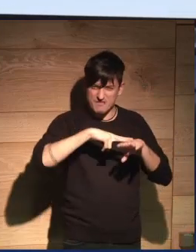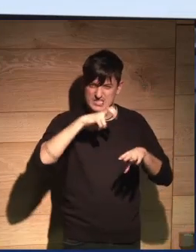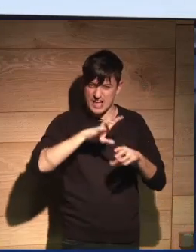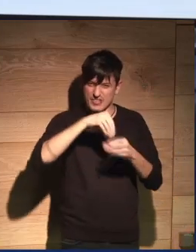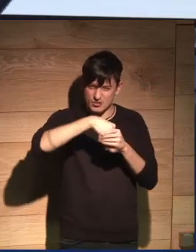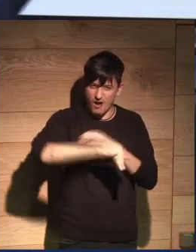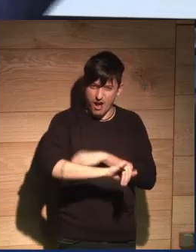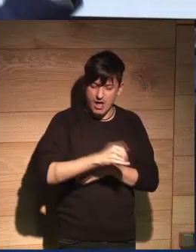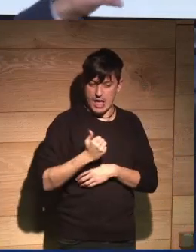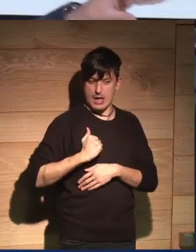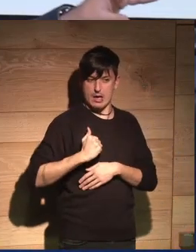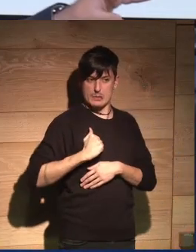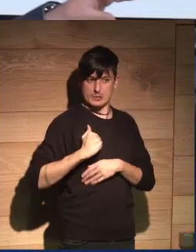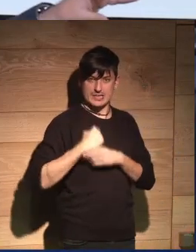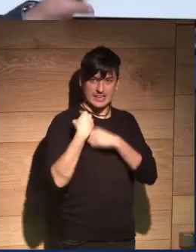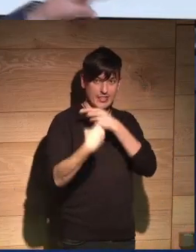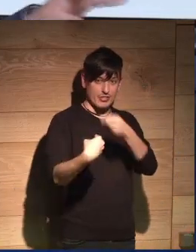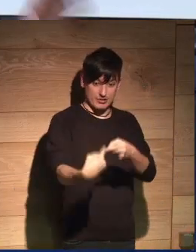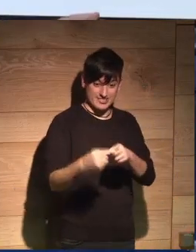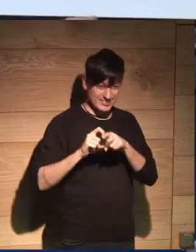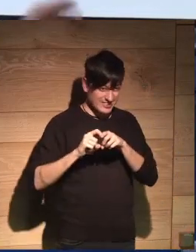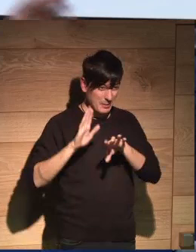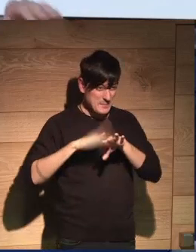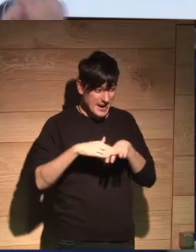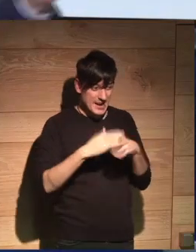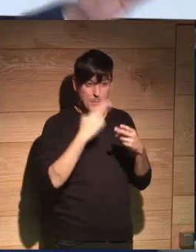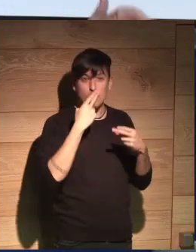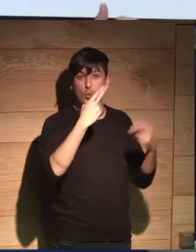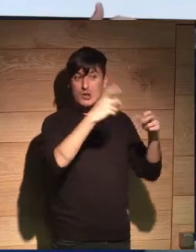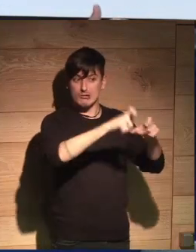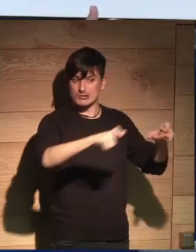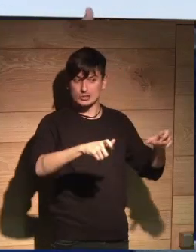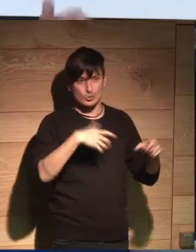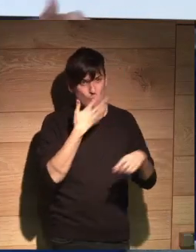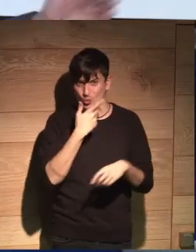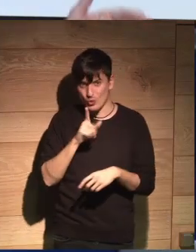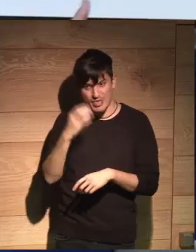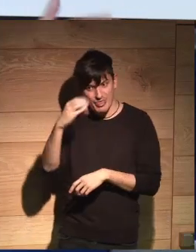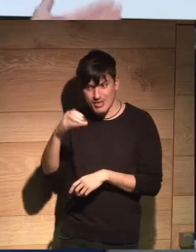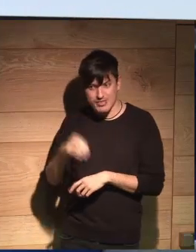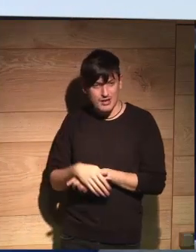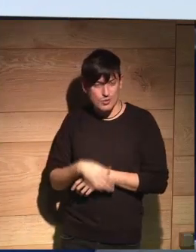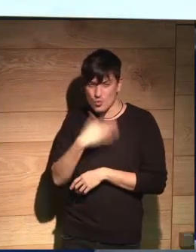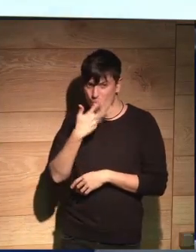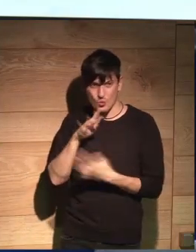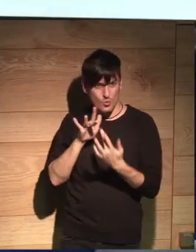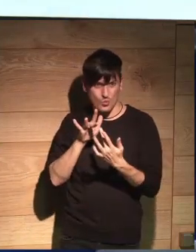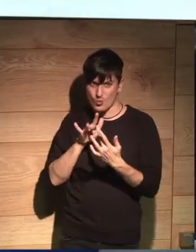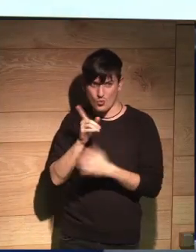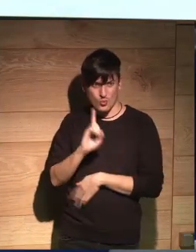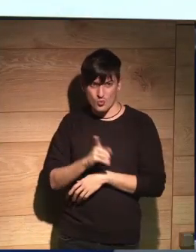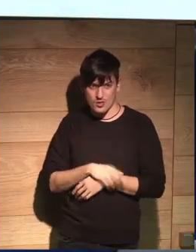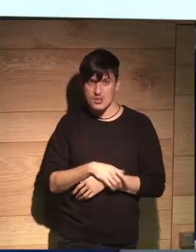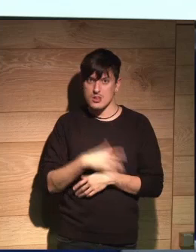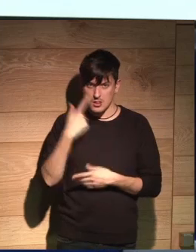y aprovechar este tipo de tradiciones para ese público que no está tan cercano a la ciencia y no la espera, mostrarles cómo realmente sí